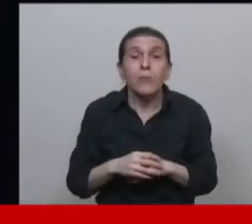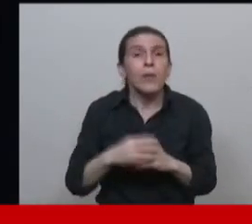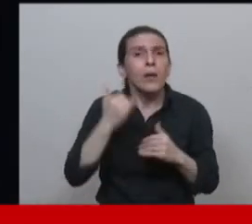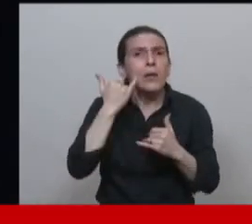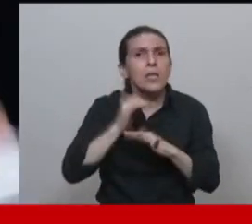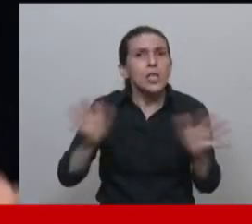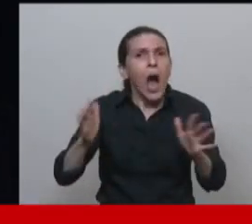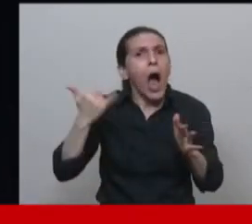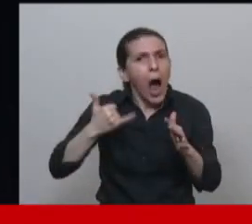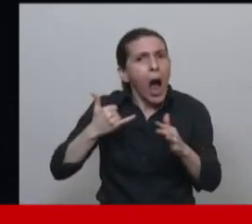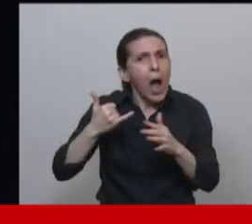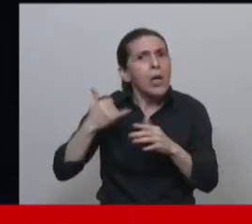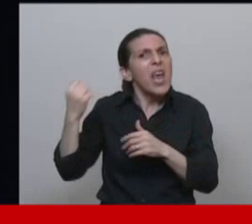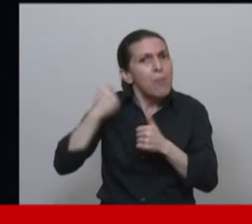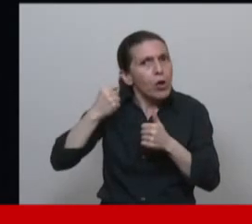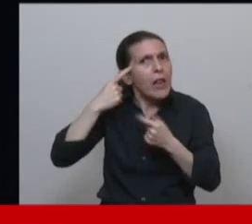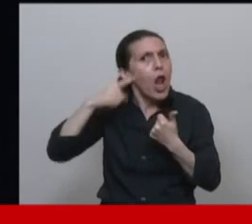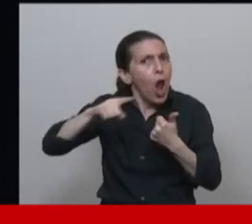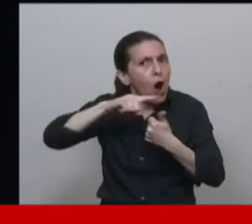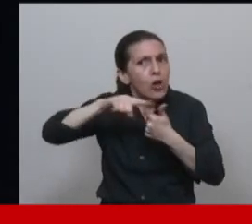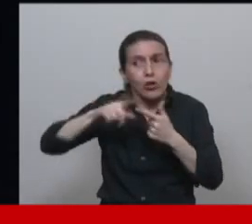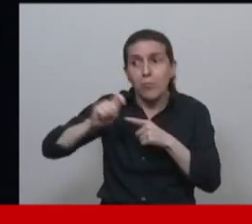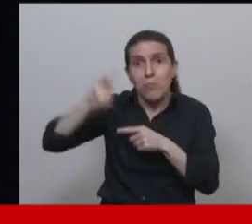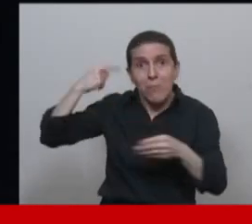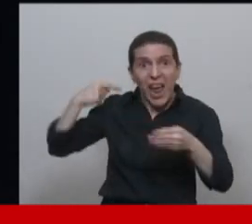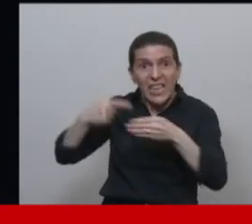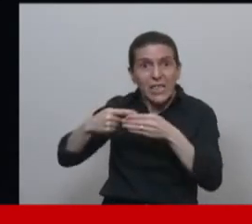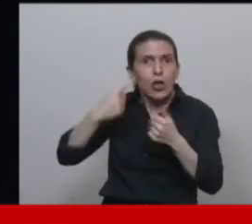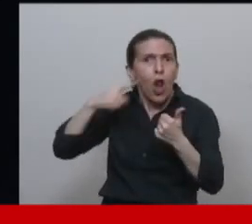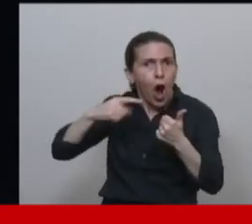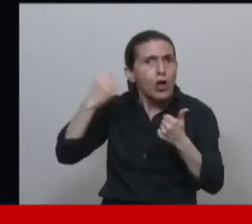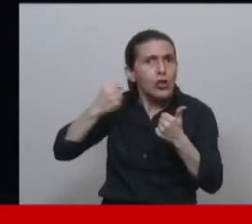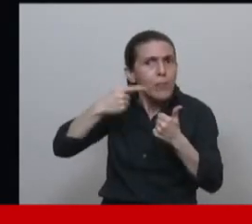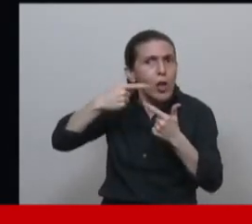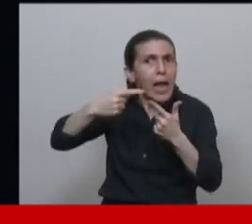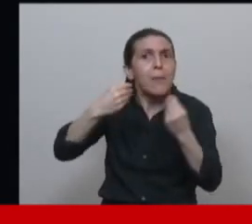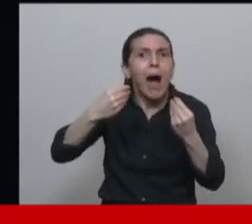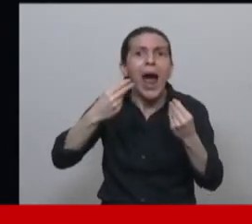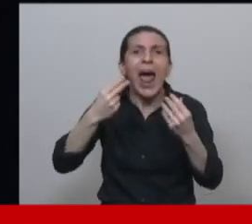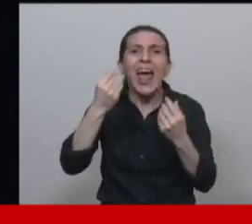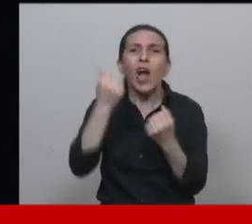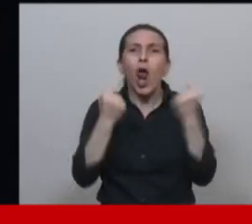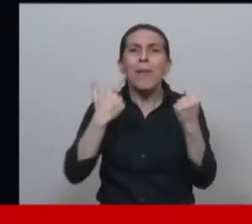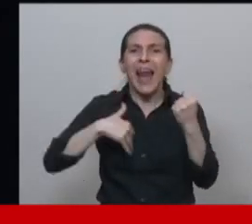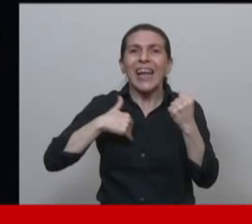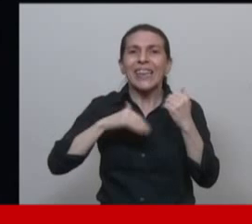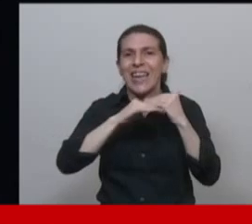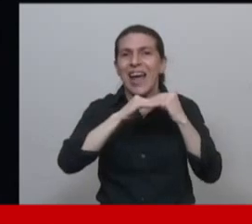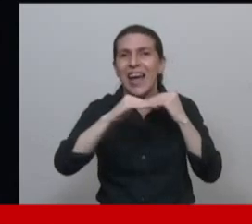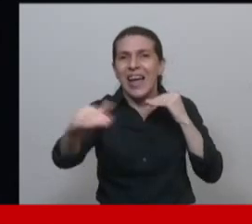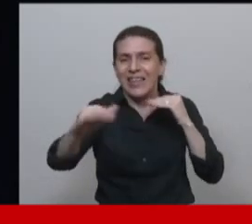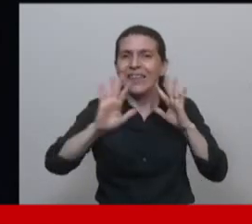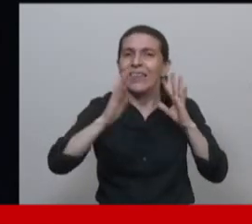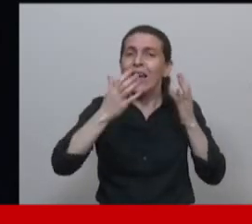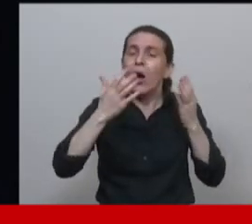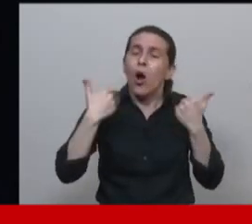dado pasos muy importantes en estos meses para tranquilizar a la economía argentina. Obviamente la pandemia ha